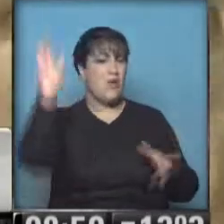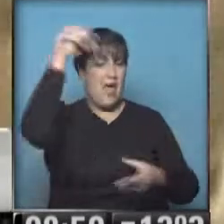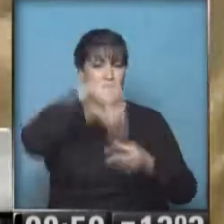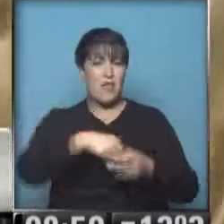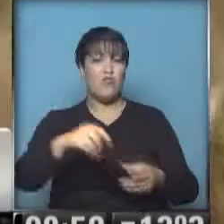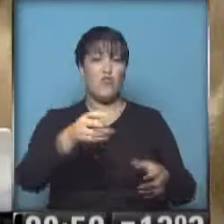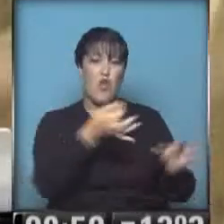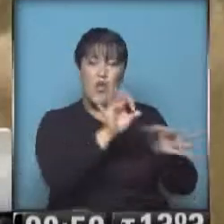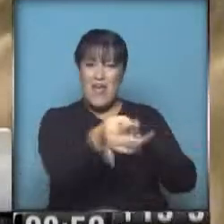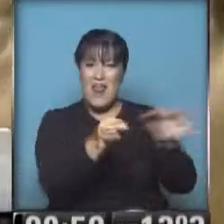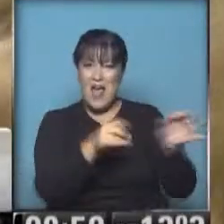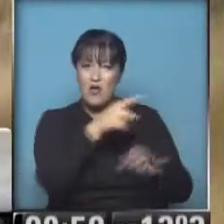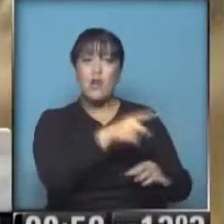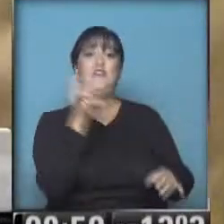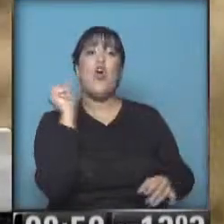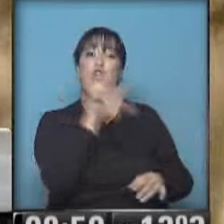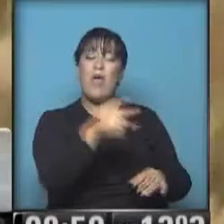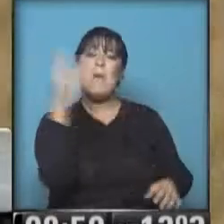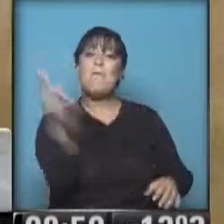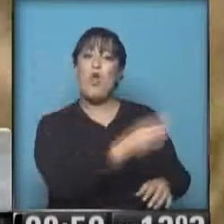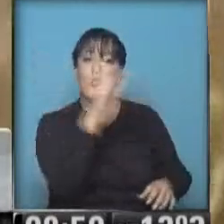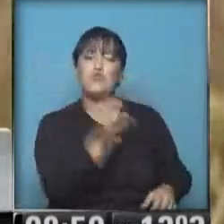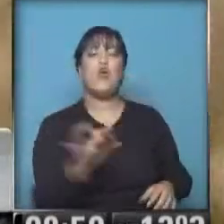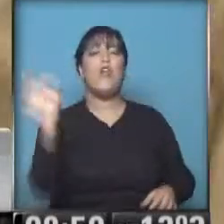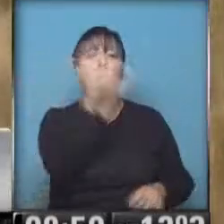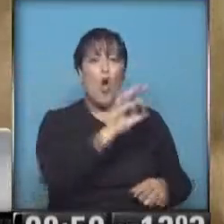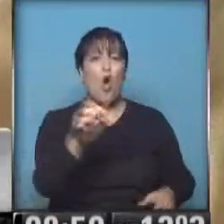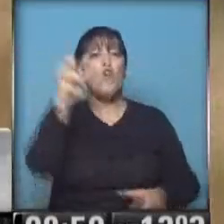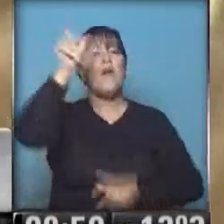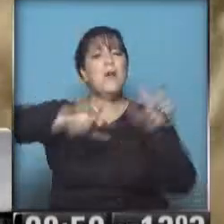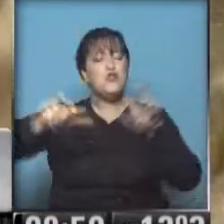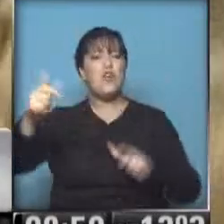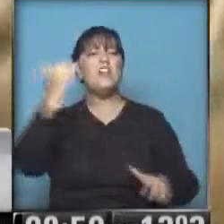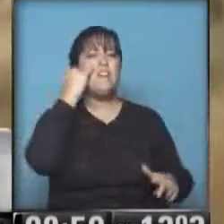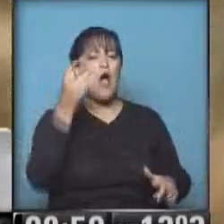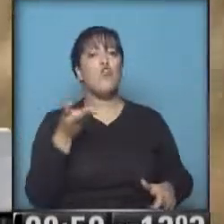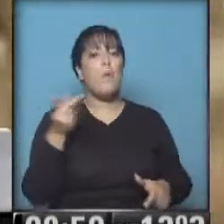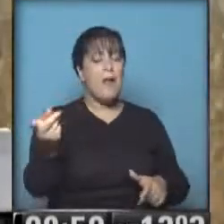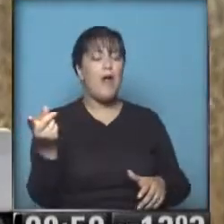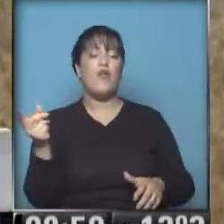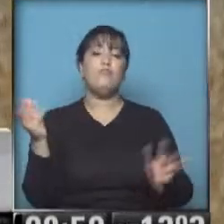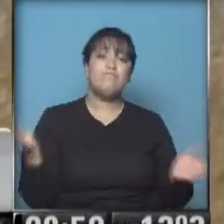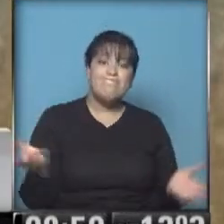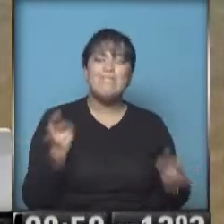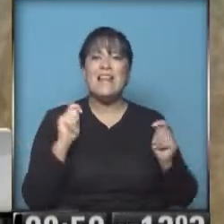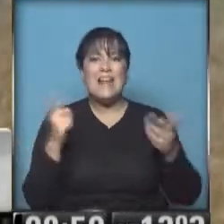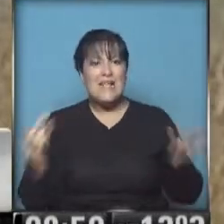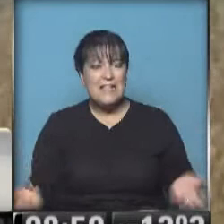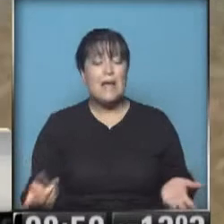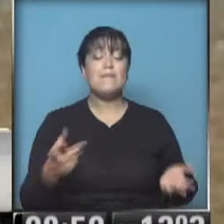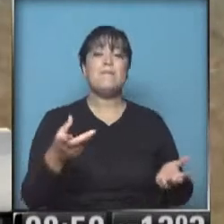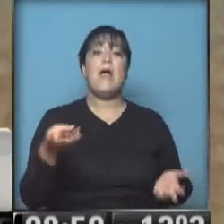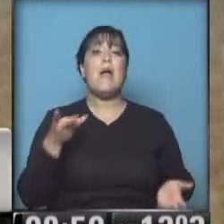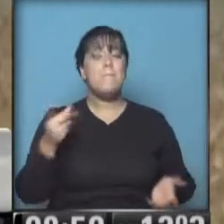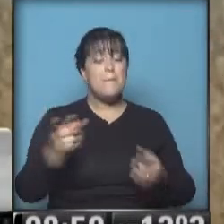ese grano es de los productores desde el acopiador que ya se lo compró eso es lo que no sabemos el acopiador suele ser una empresa